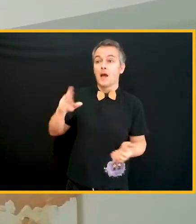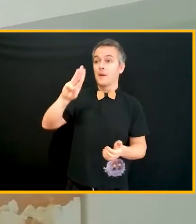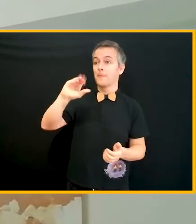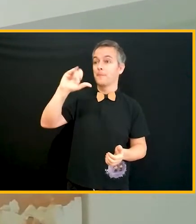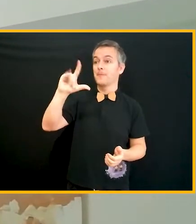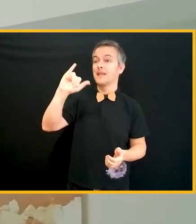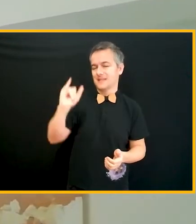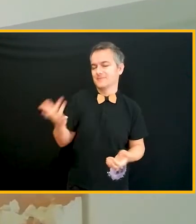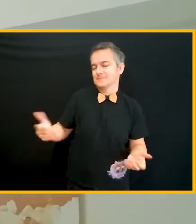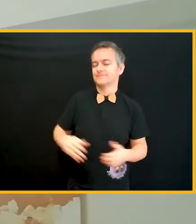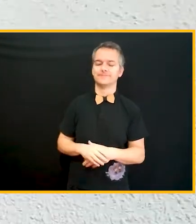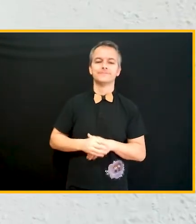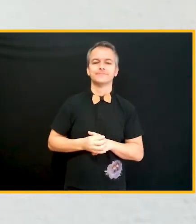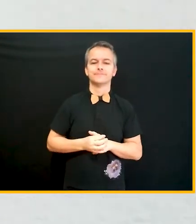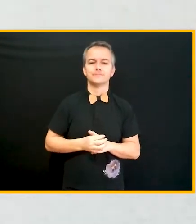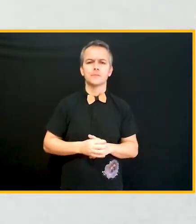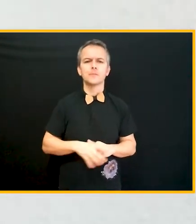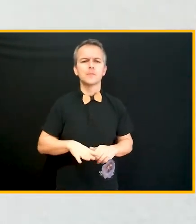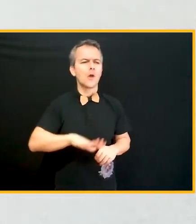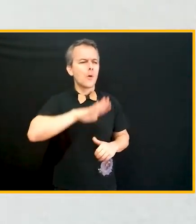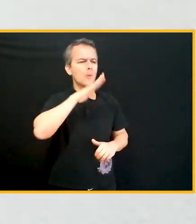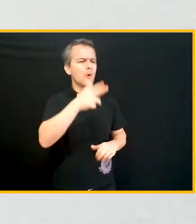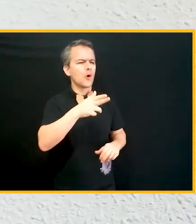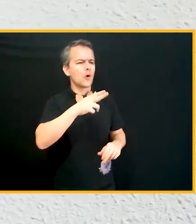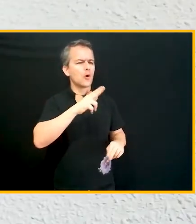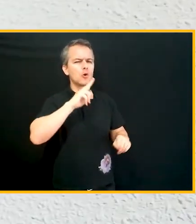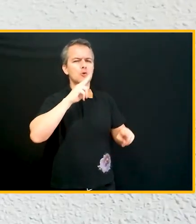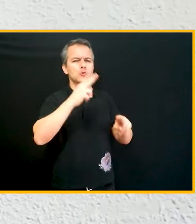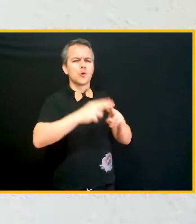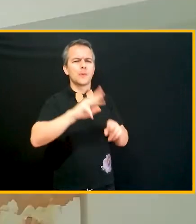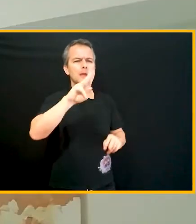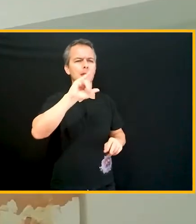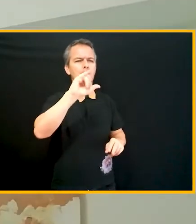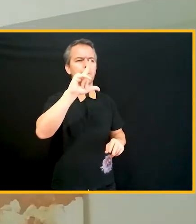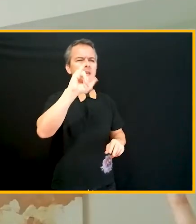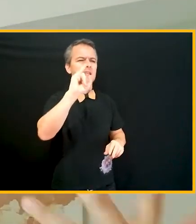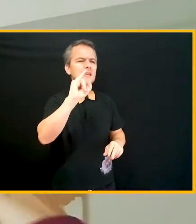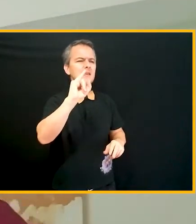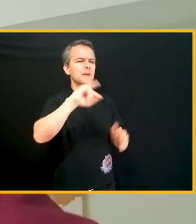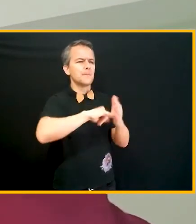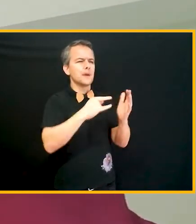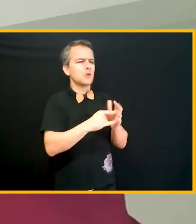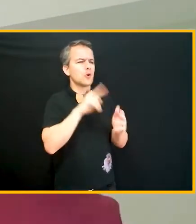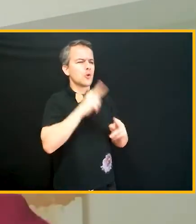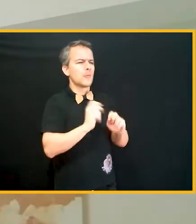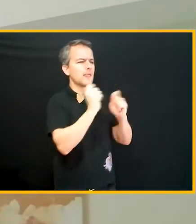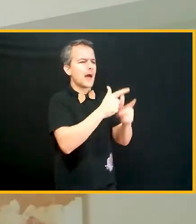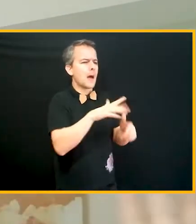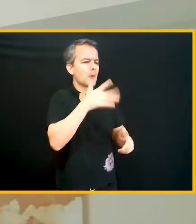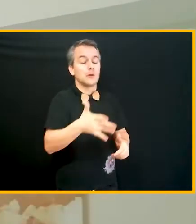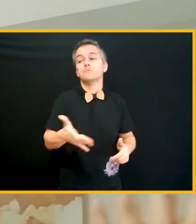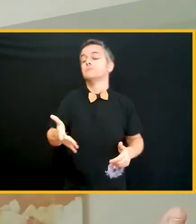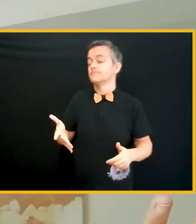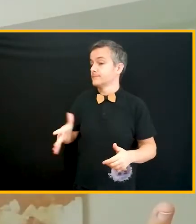Pili. Sí. Pili, ¿por qué ponerle Pili a un método para aprender inglés? Ah, bueno, pues le puse Pili, pues, a ver, porque cuando